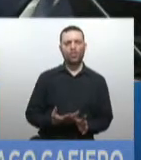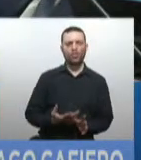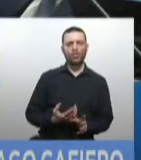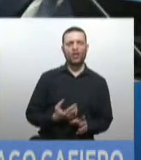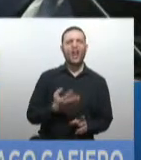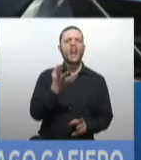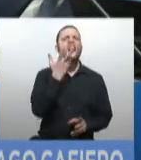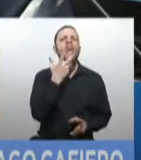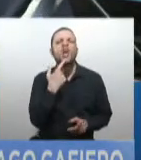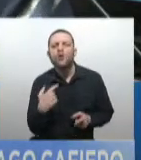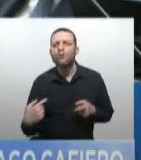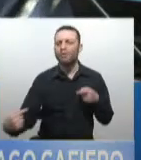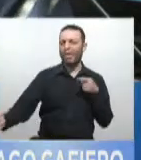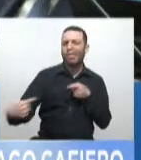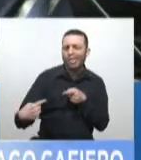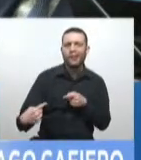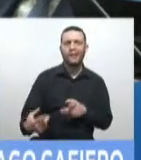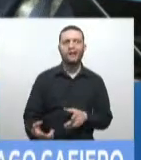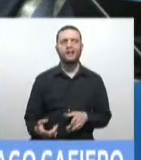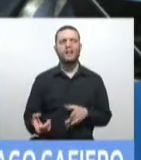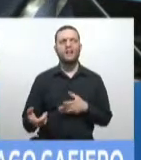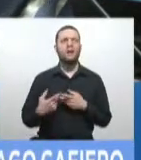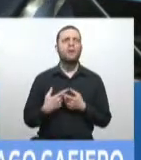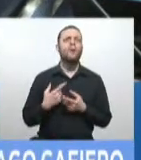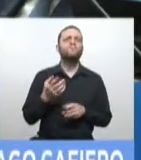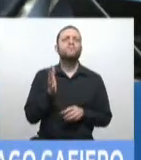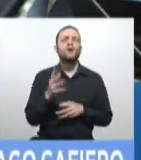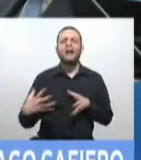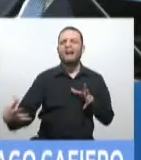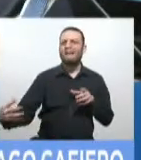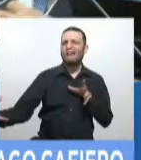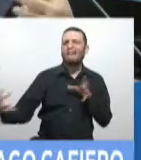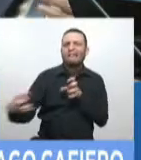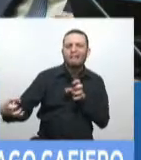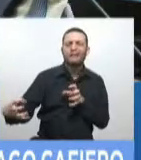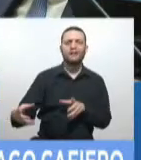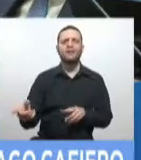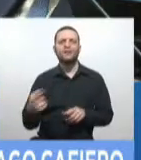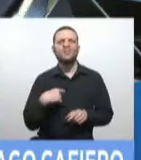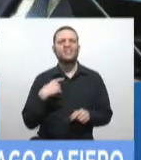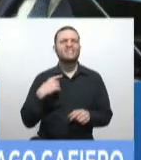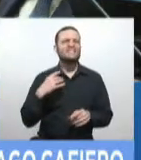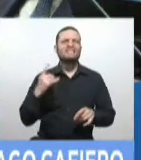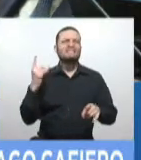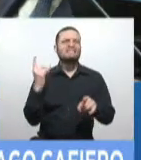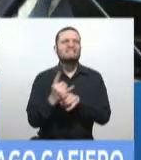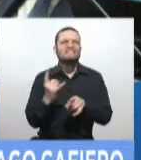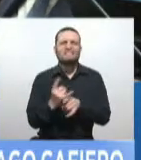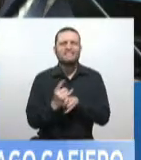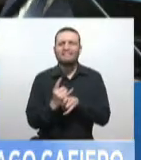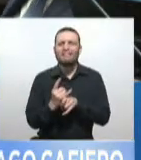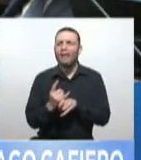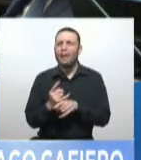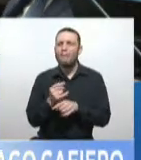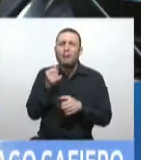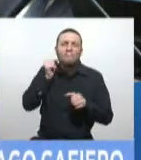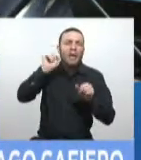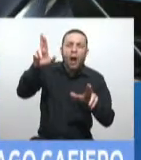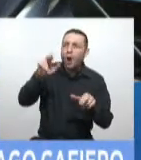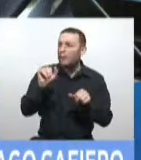haber una suerte de default con el Club de París y también, algo que sería histórico, con el Fondo Monetario Internacional. De